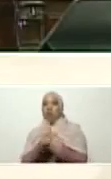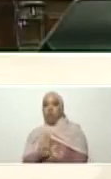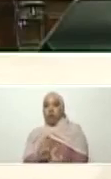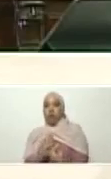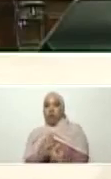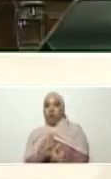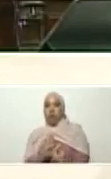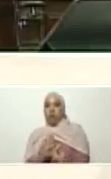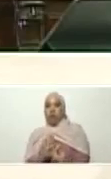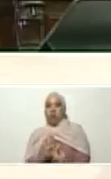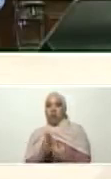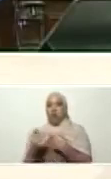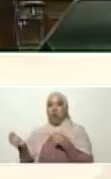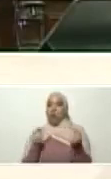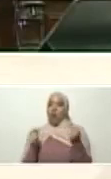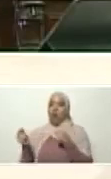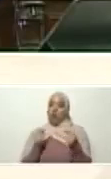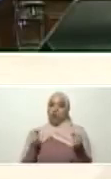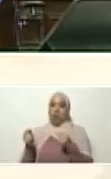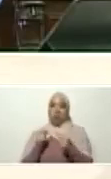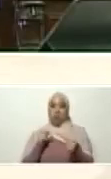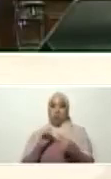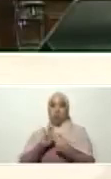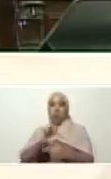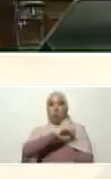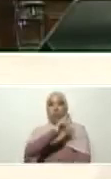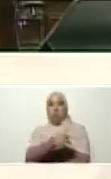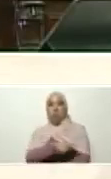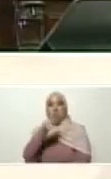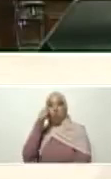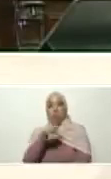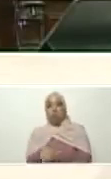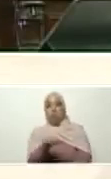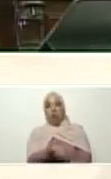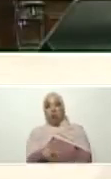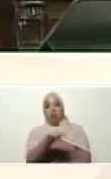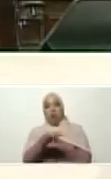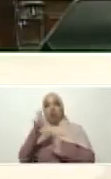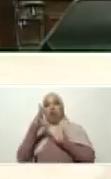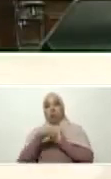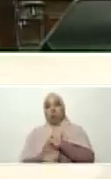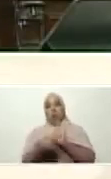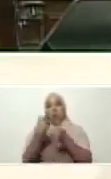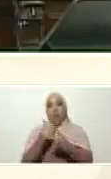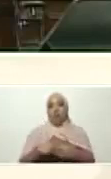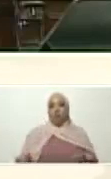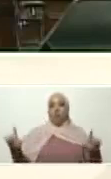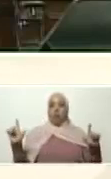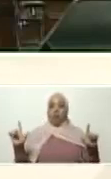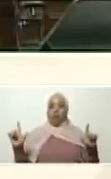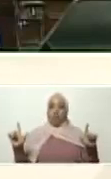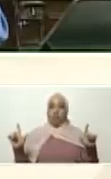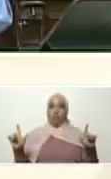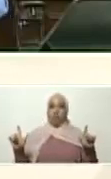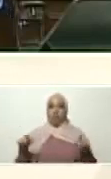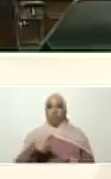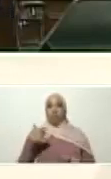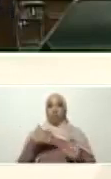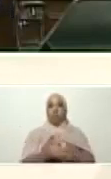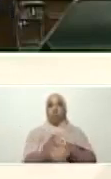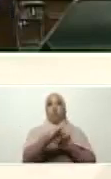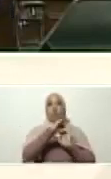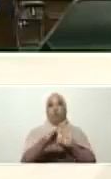y negocian con la representación y el poder que el pueblo les entrega. Le roban la soberanía. Por eso nuestra